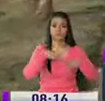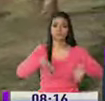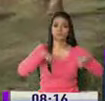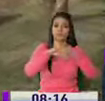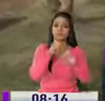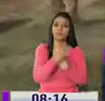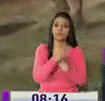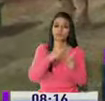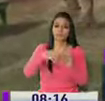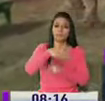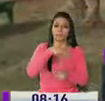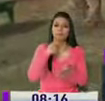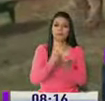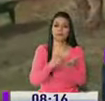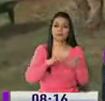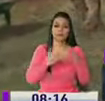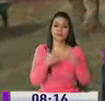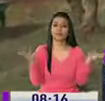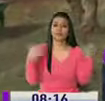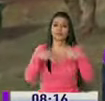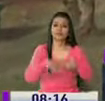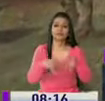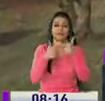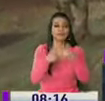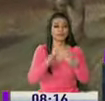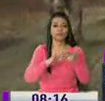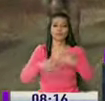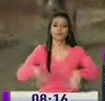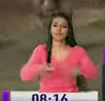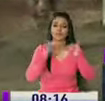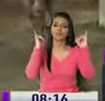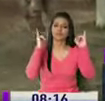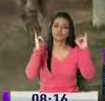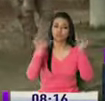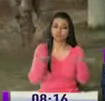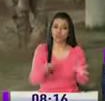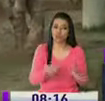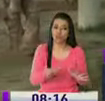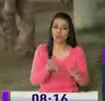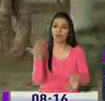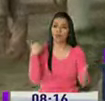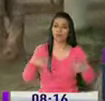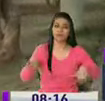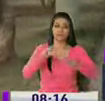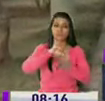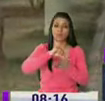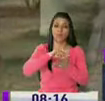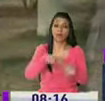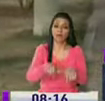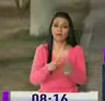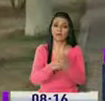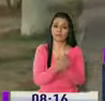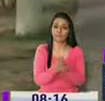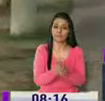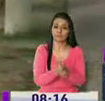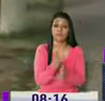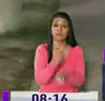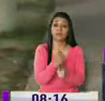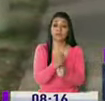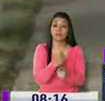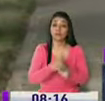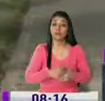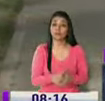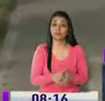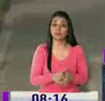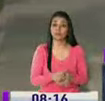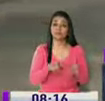los parques, para que se une, es un espacio de libertad de la comunidad. Hay muy pocos espacios libres y peor en las ciudades. Justo por eso mismo empiezan